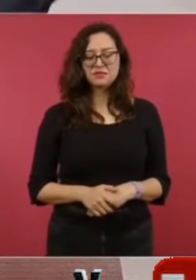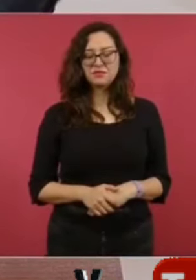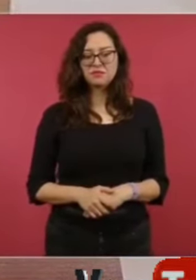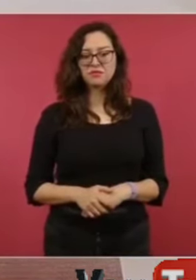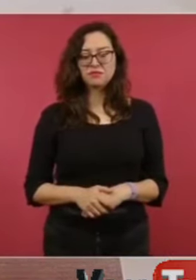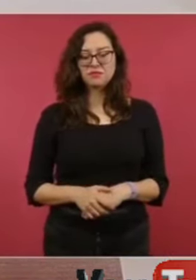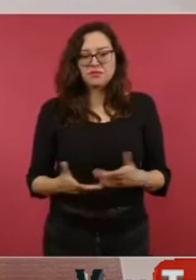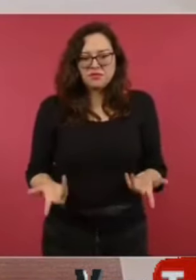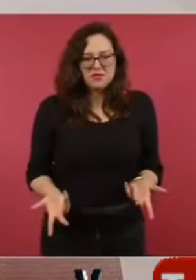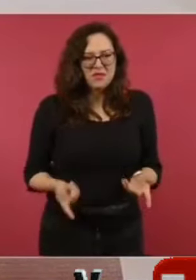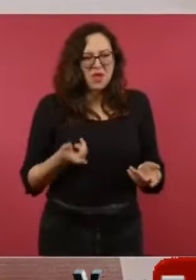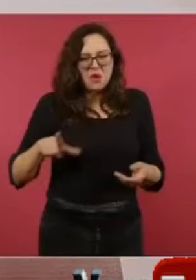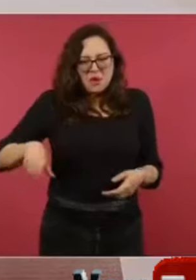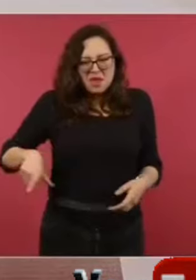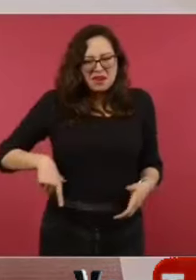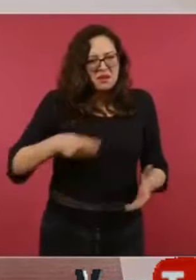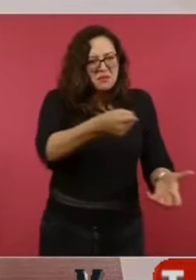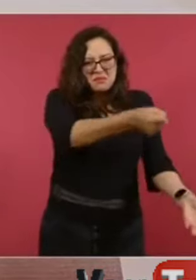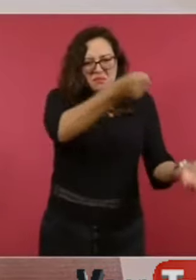¿Cuál es expropiación